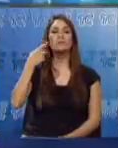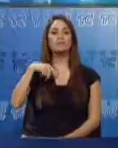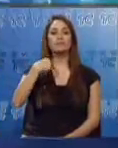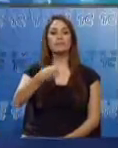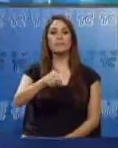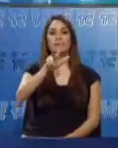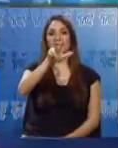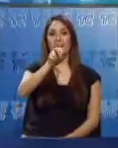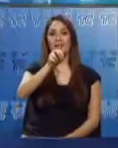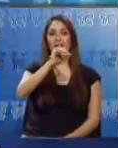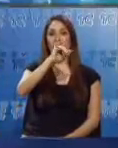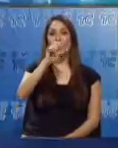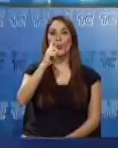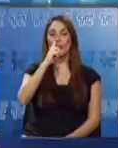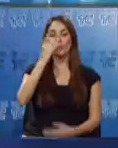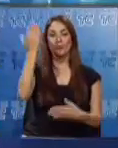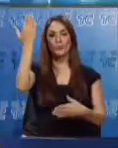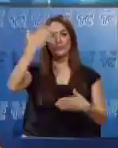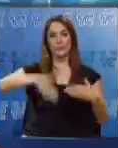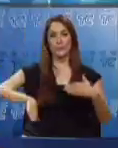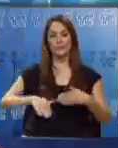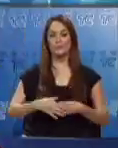próximo 30 de junio.